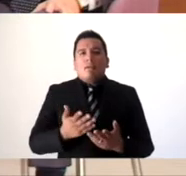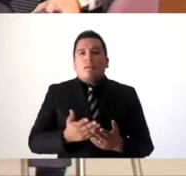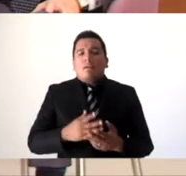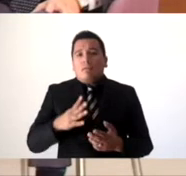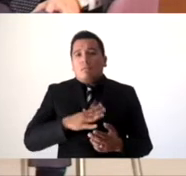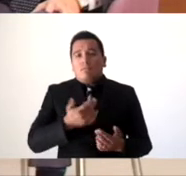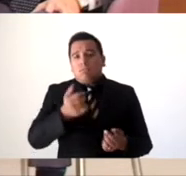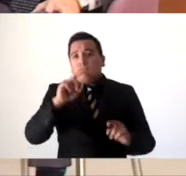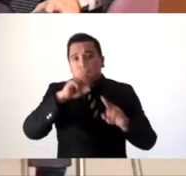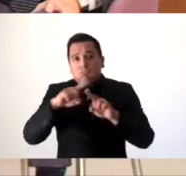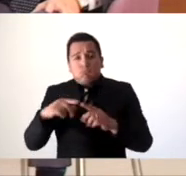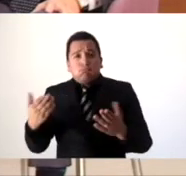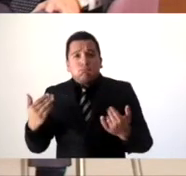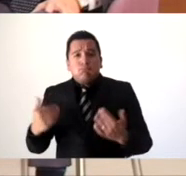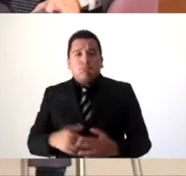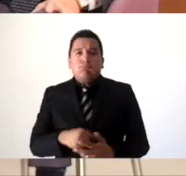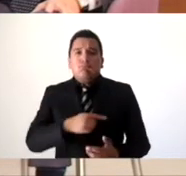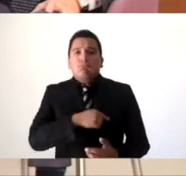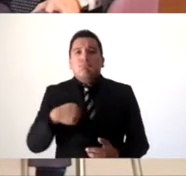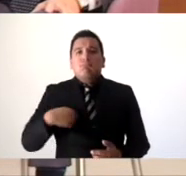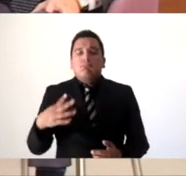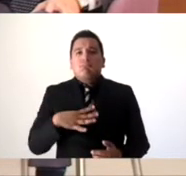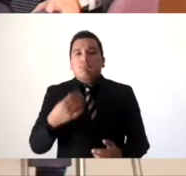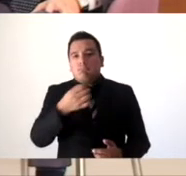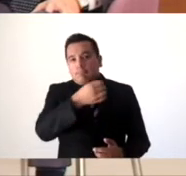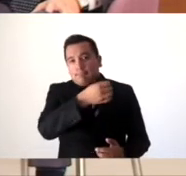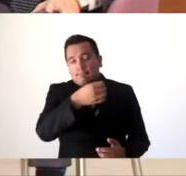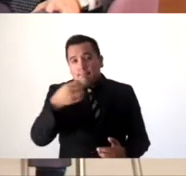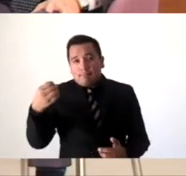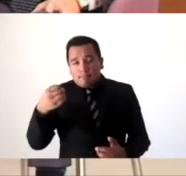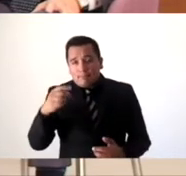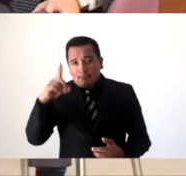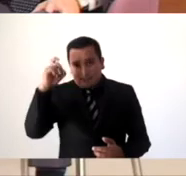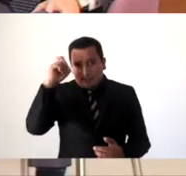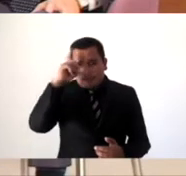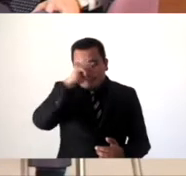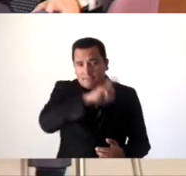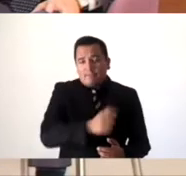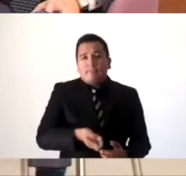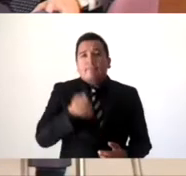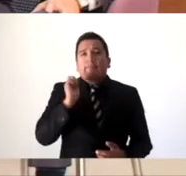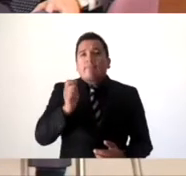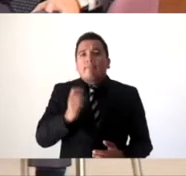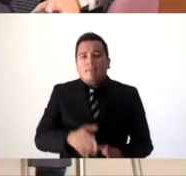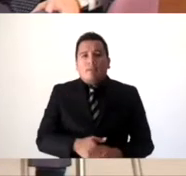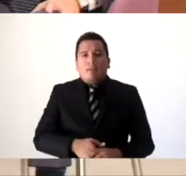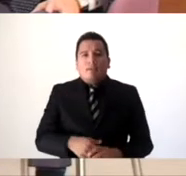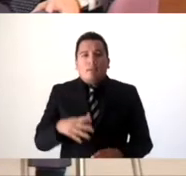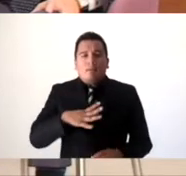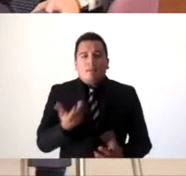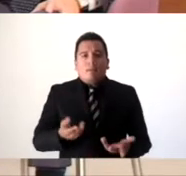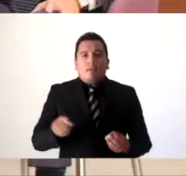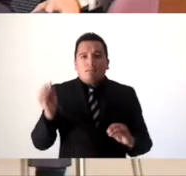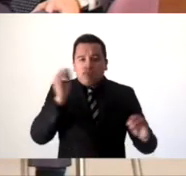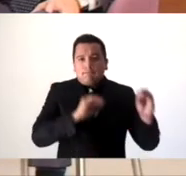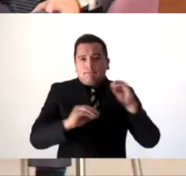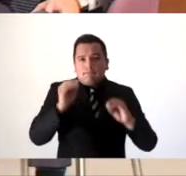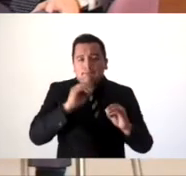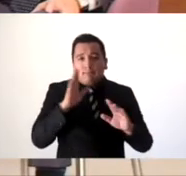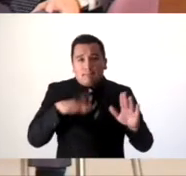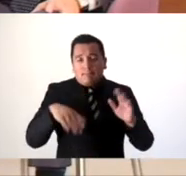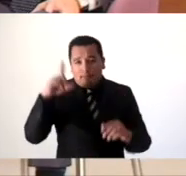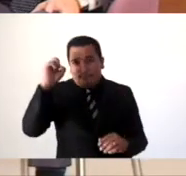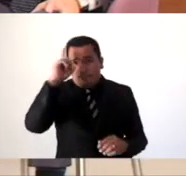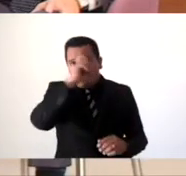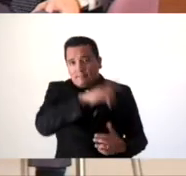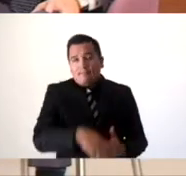que ninguna otra democracia lo tiene, de tener procedimientos muy complejos en cada una de las fases del proceso electoral,